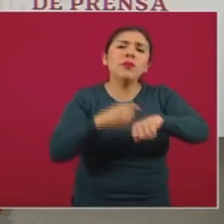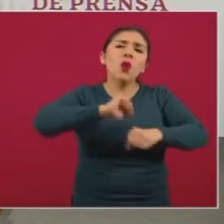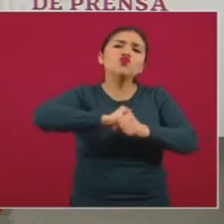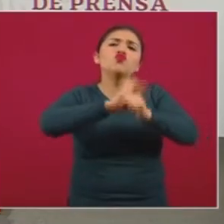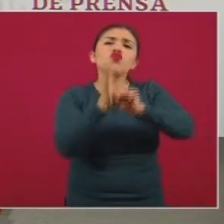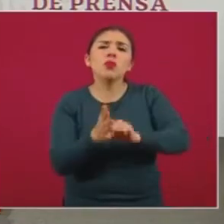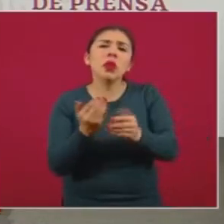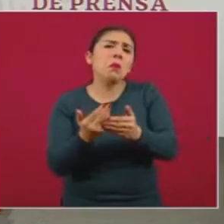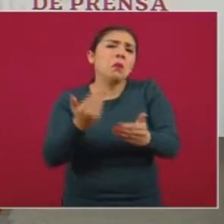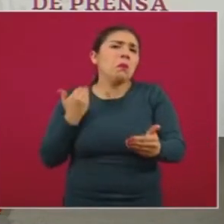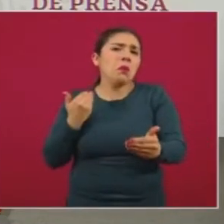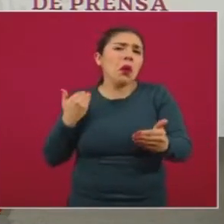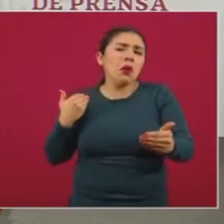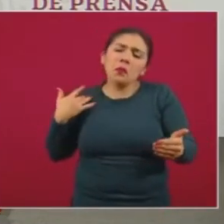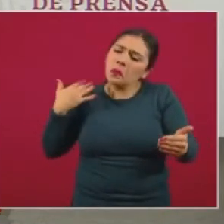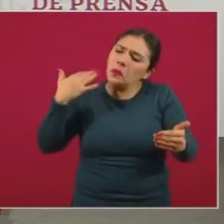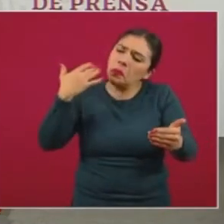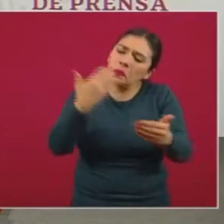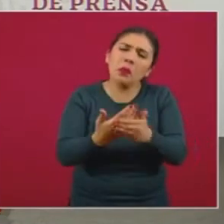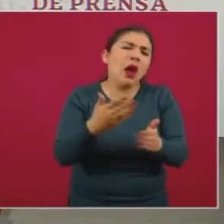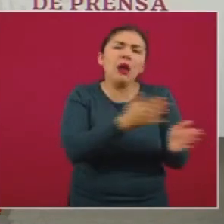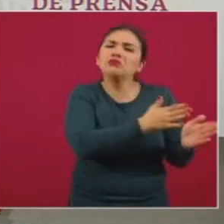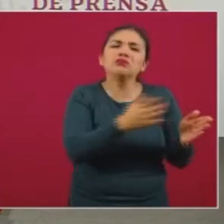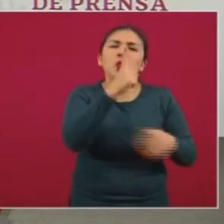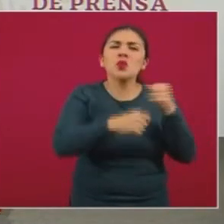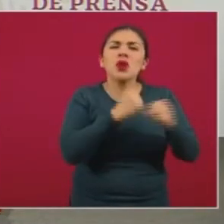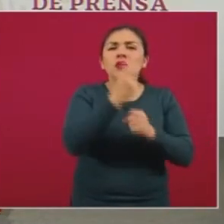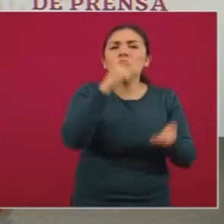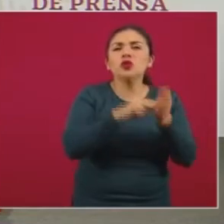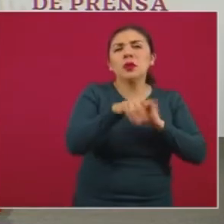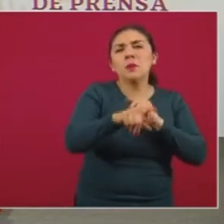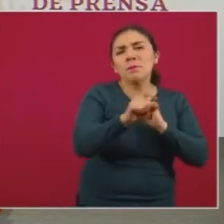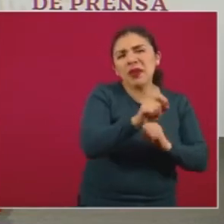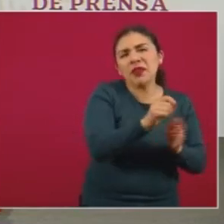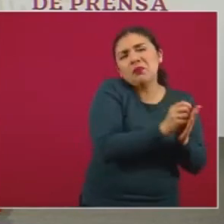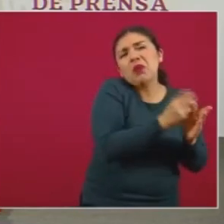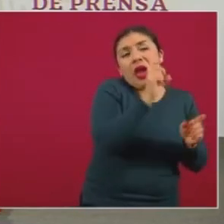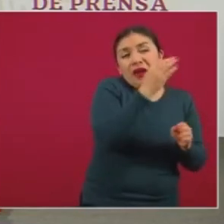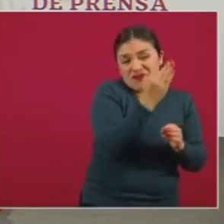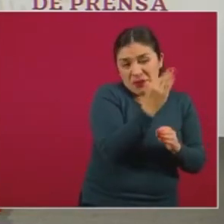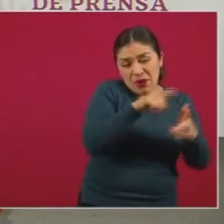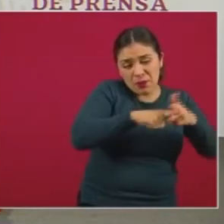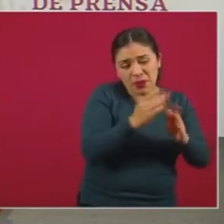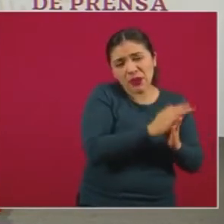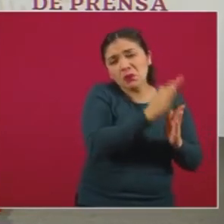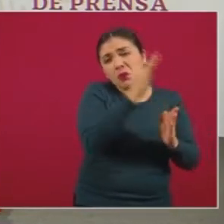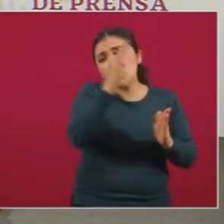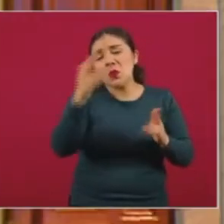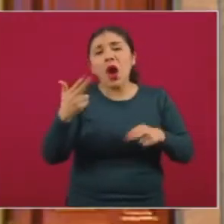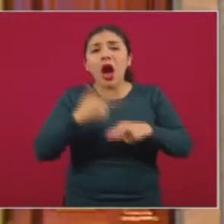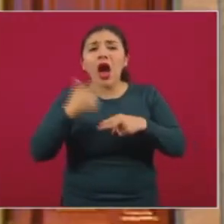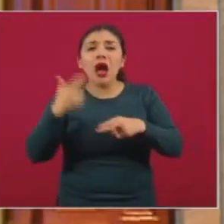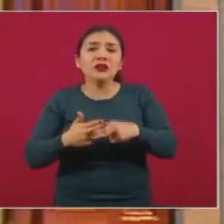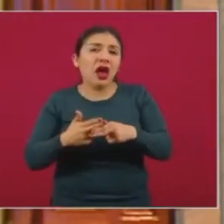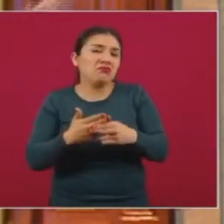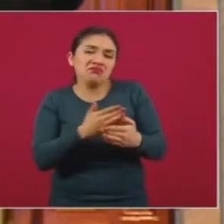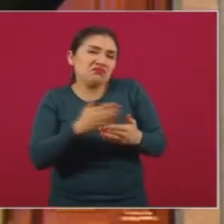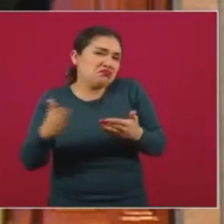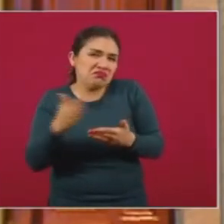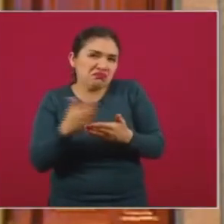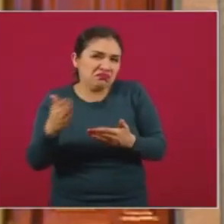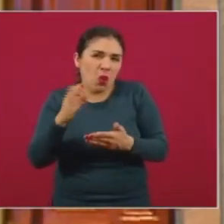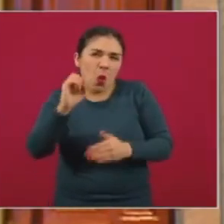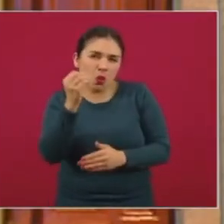momento del 2020, desde los primeros casos que se dieron a finales del mes de febrero.